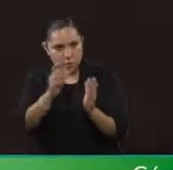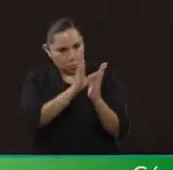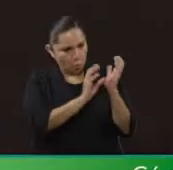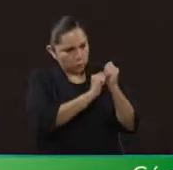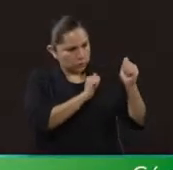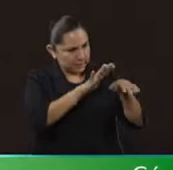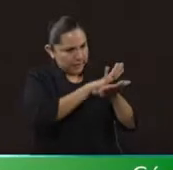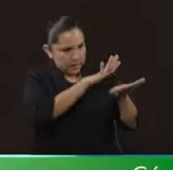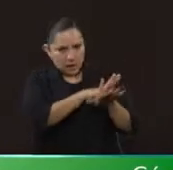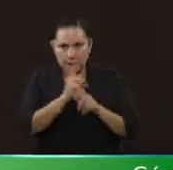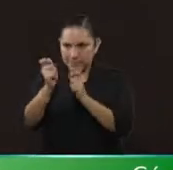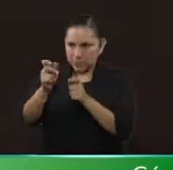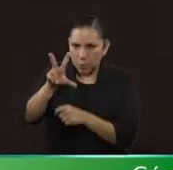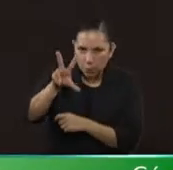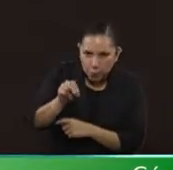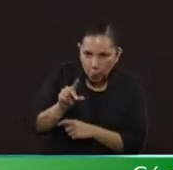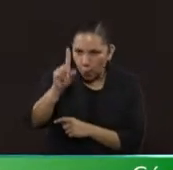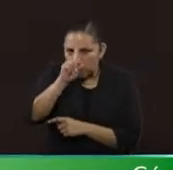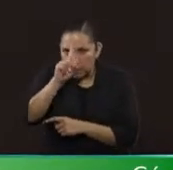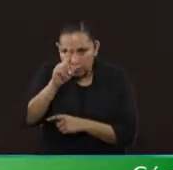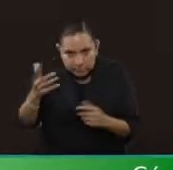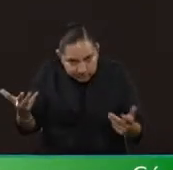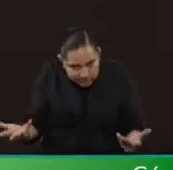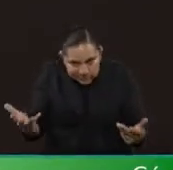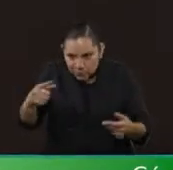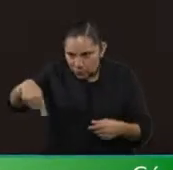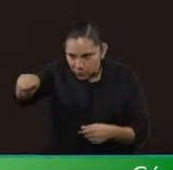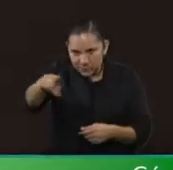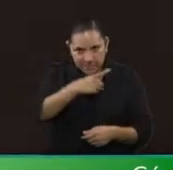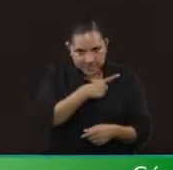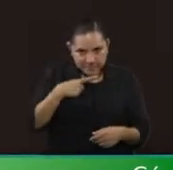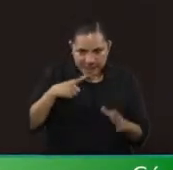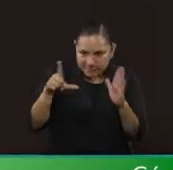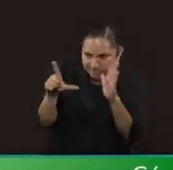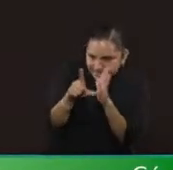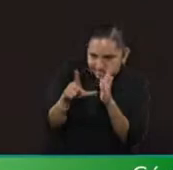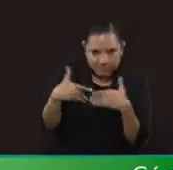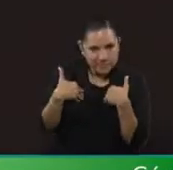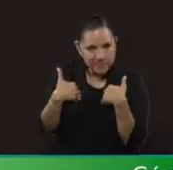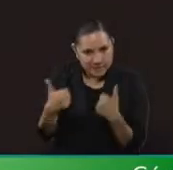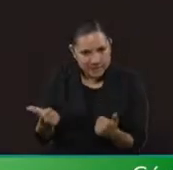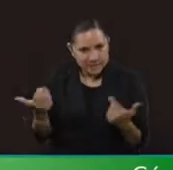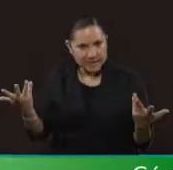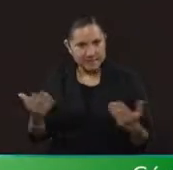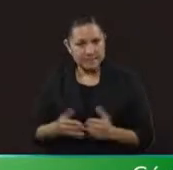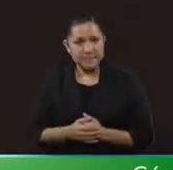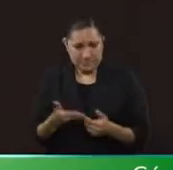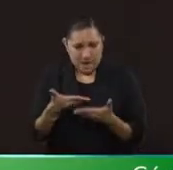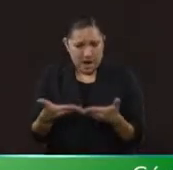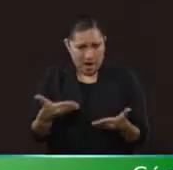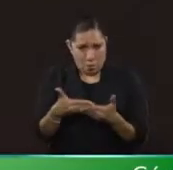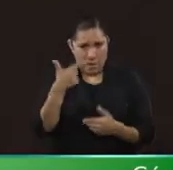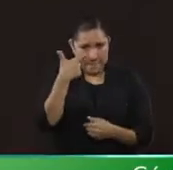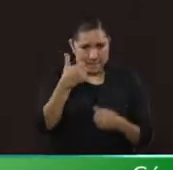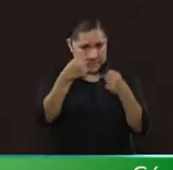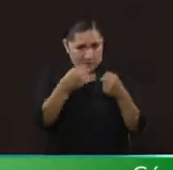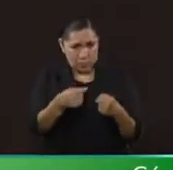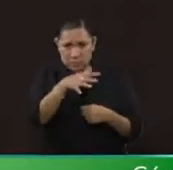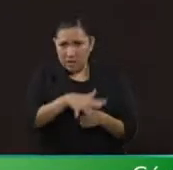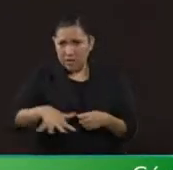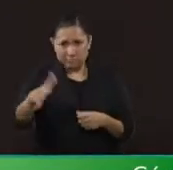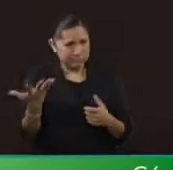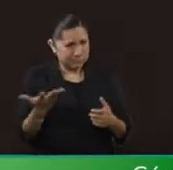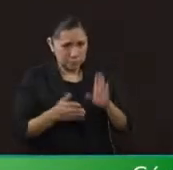hagan hoy los resultados de una estrategia de guerra fallida son claros más muertos más desaparecidos más